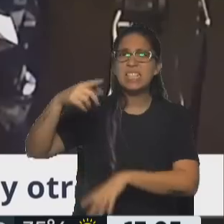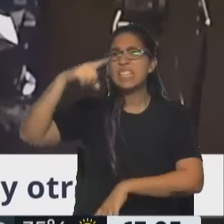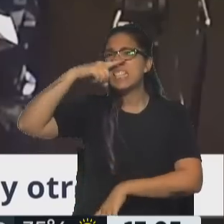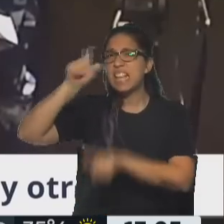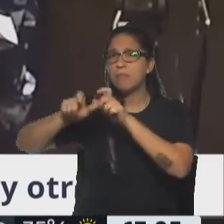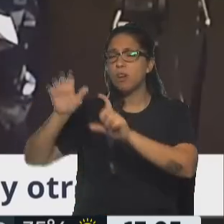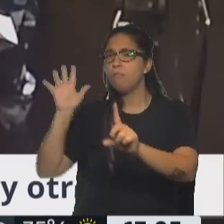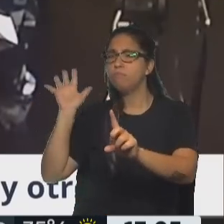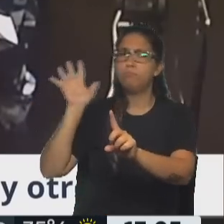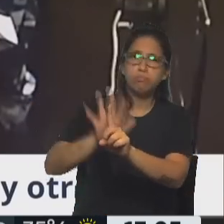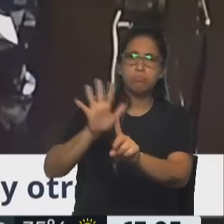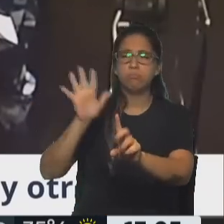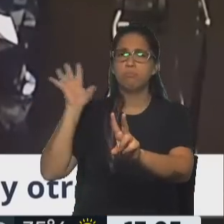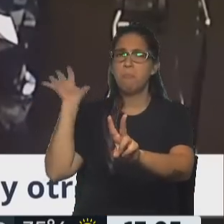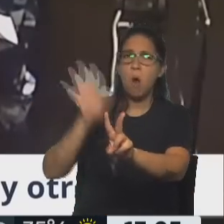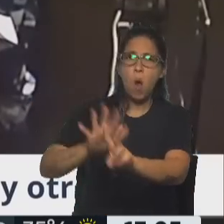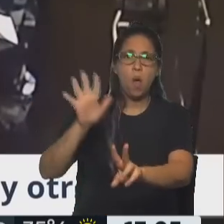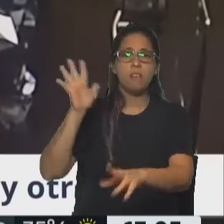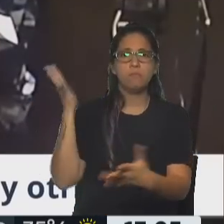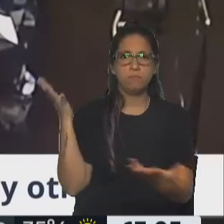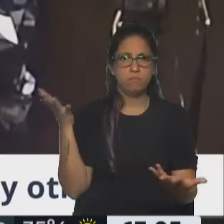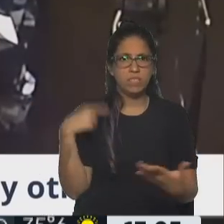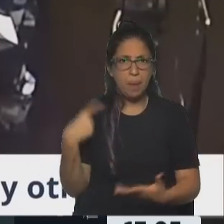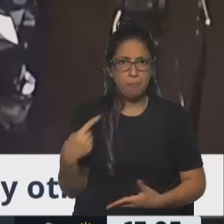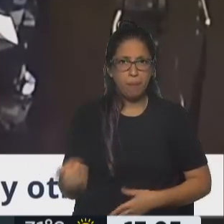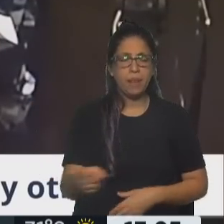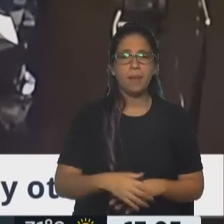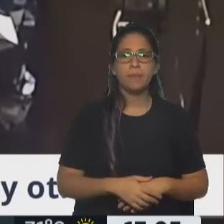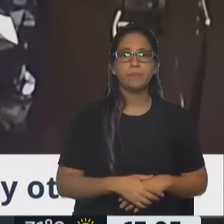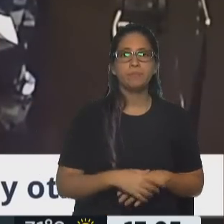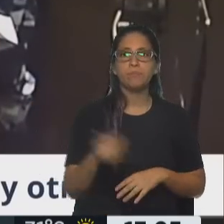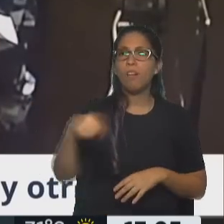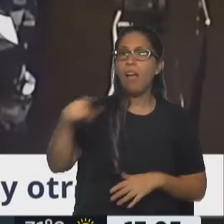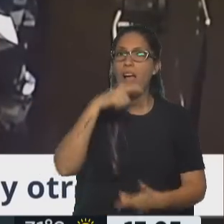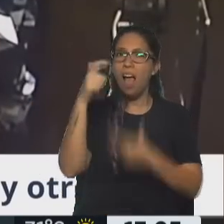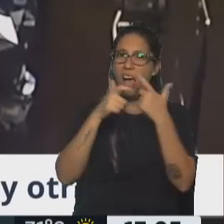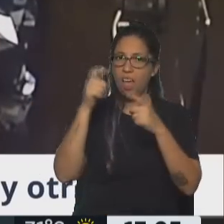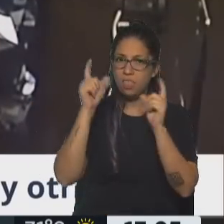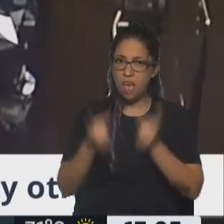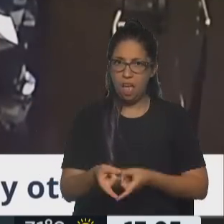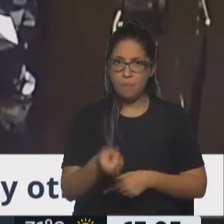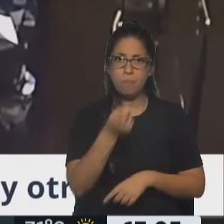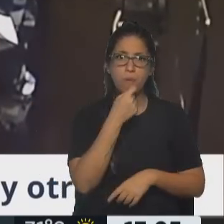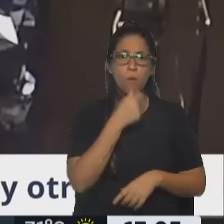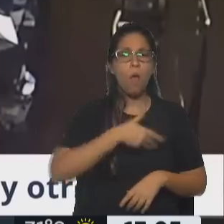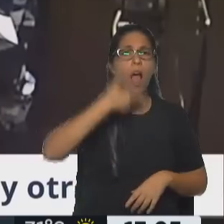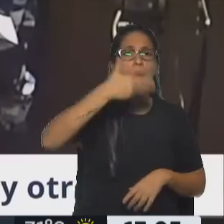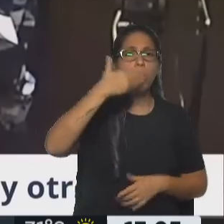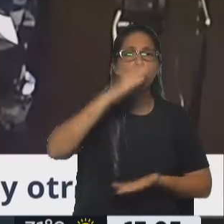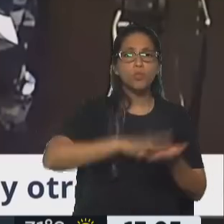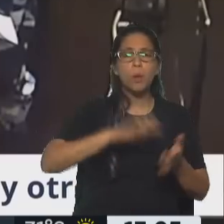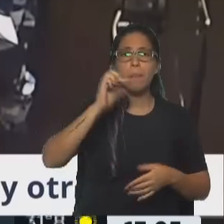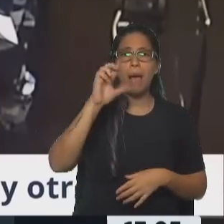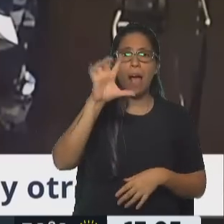7 contra 2, 5 contra 1. Los imputados interactuaron mucho entre ellos y se rieron. Inclusive cuando nombraron a Pablo Ventura